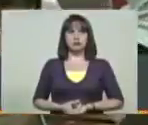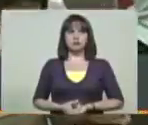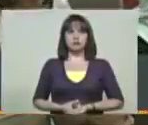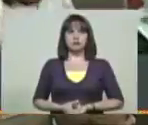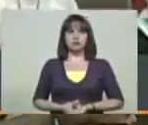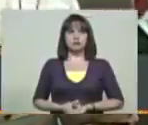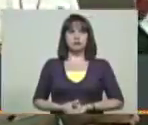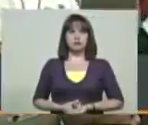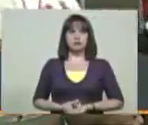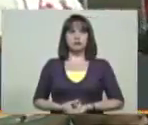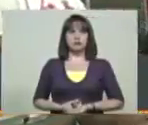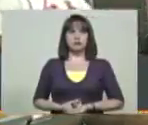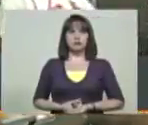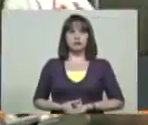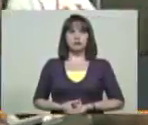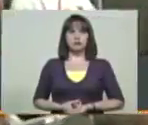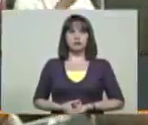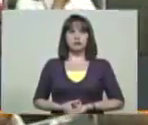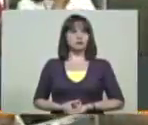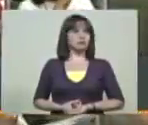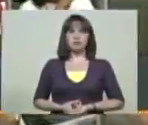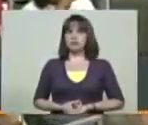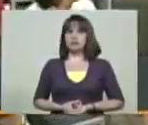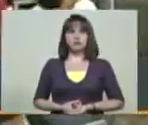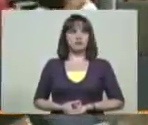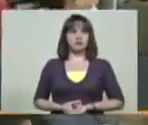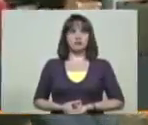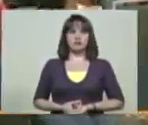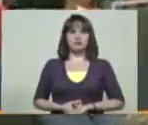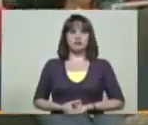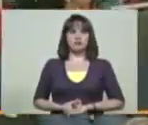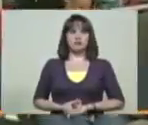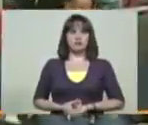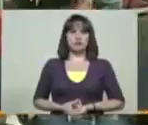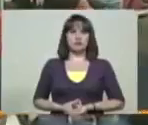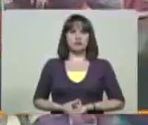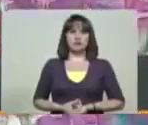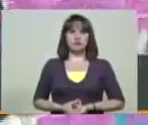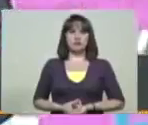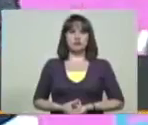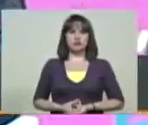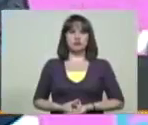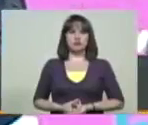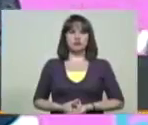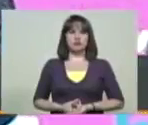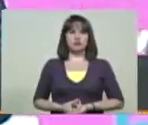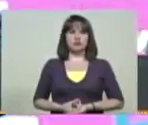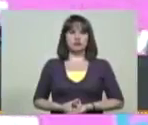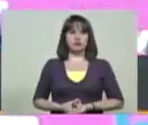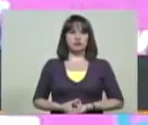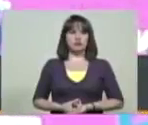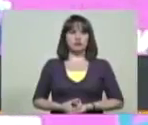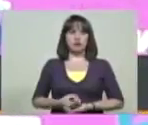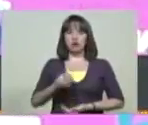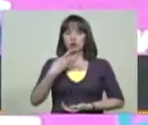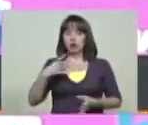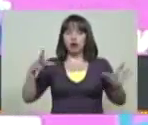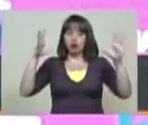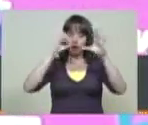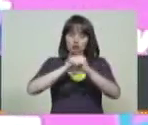ah buenas buenas noches queridos compañeros compañeras